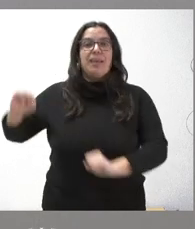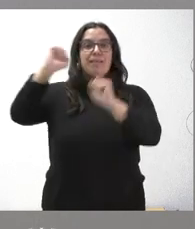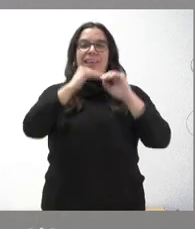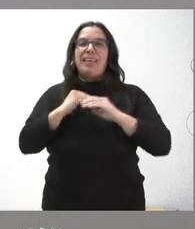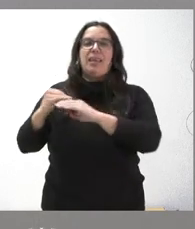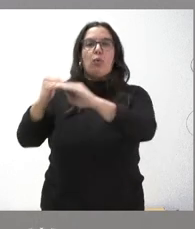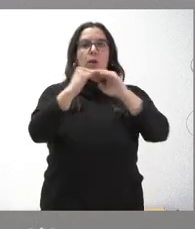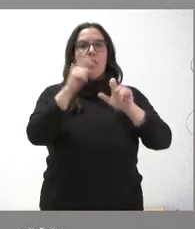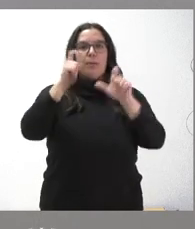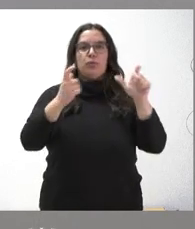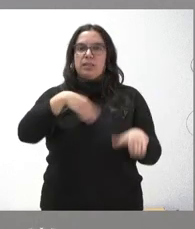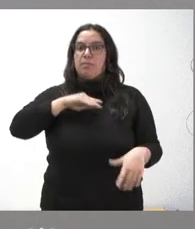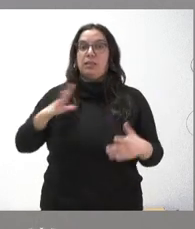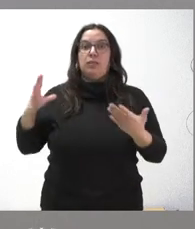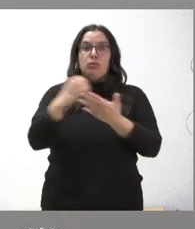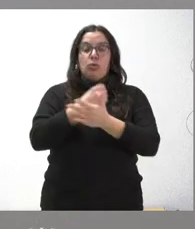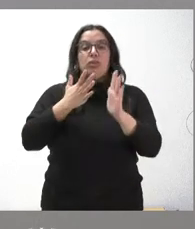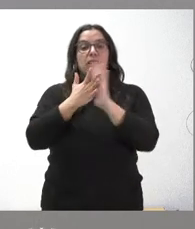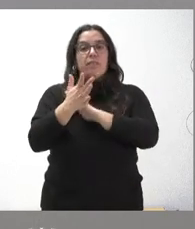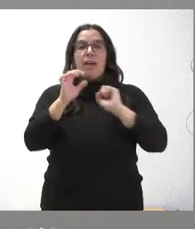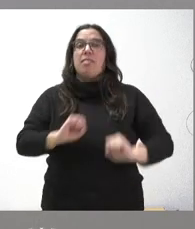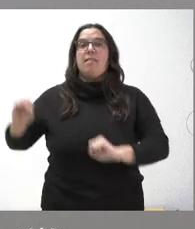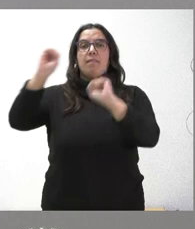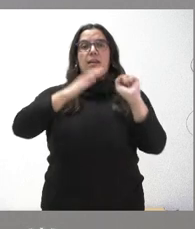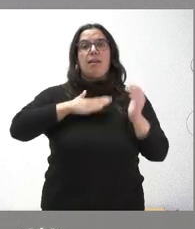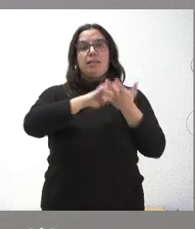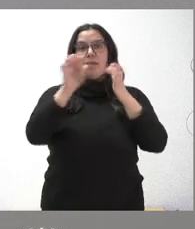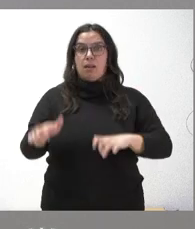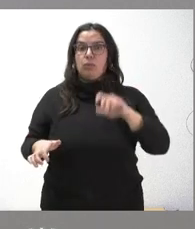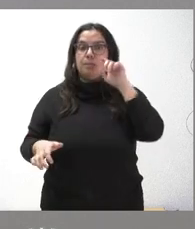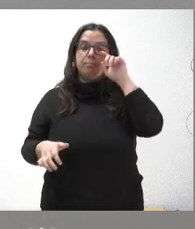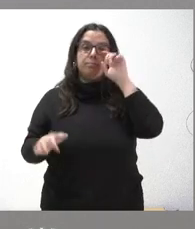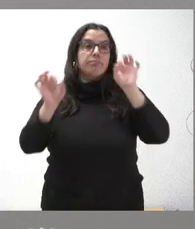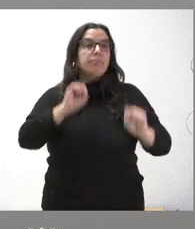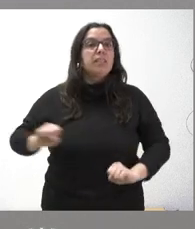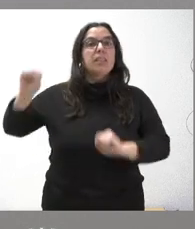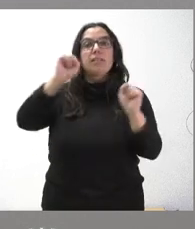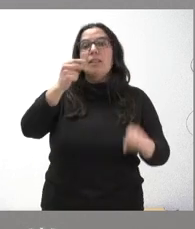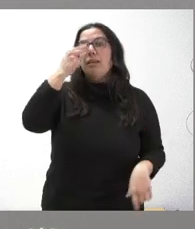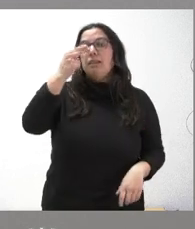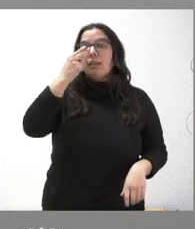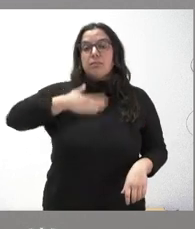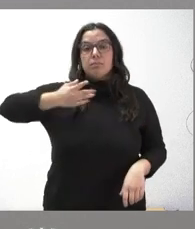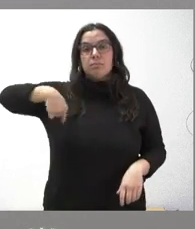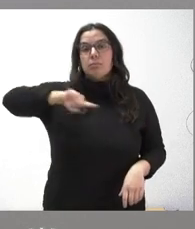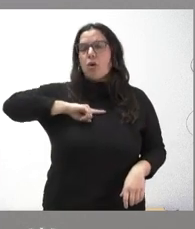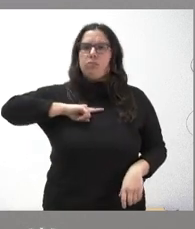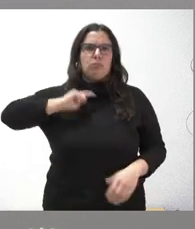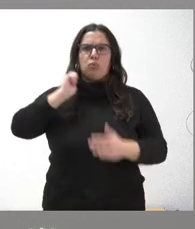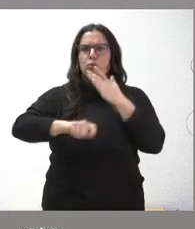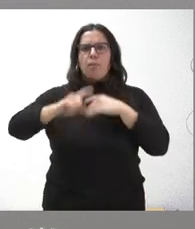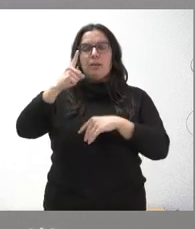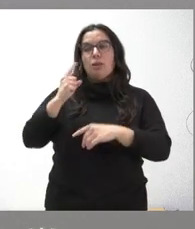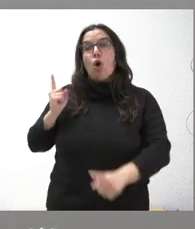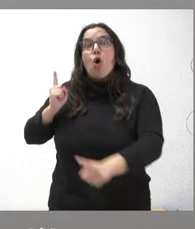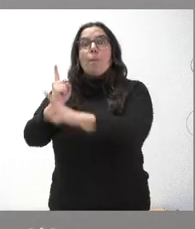entre todos los españoles se trata de defender Castilla de León en la defensa de los intereses de Castilla de León la máxima firmeza la la oposición al gobierno de